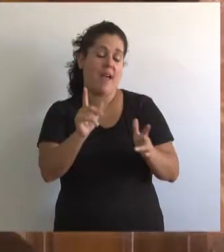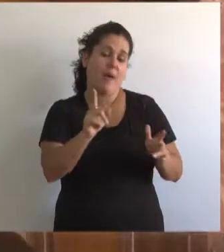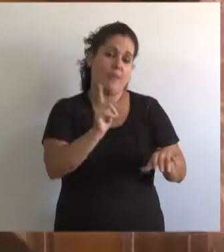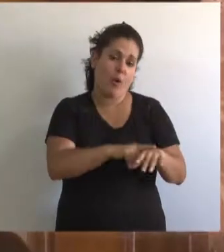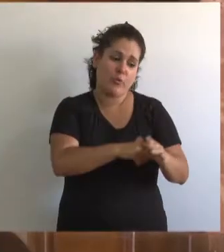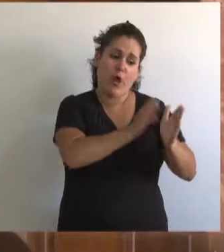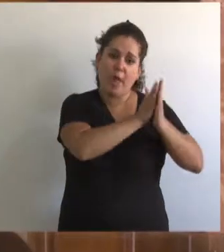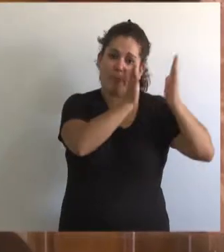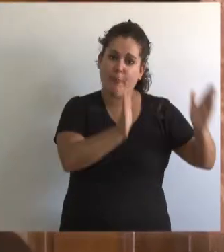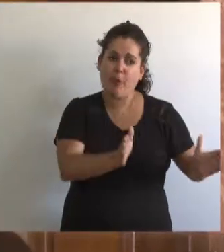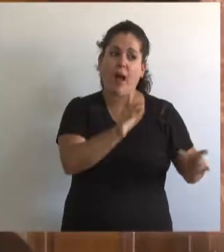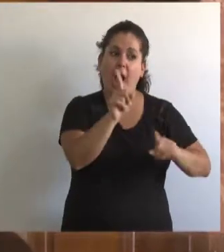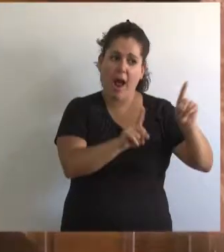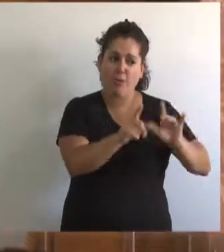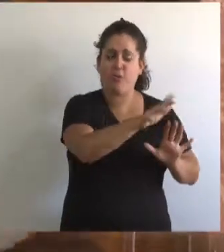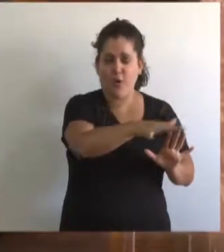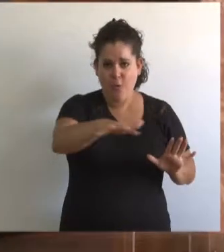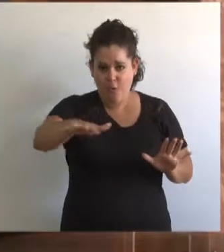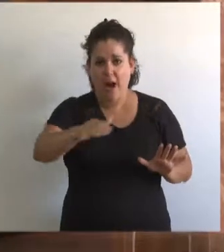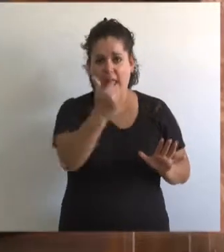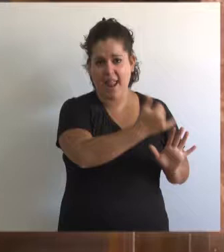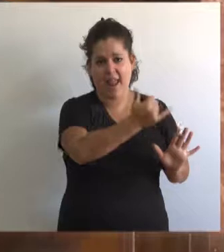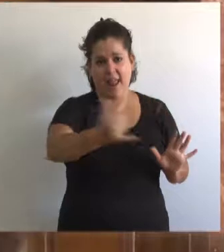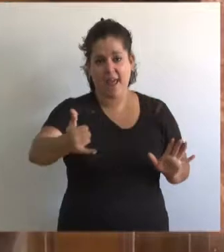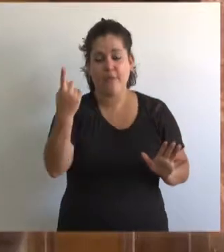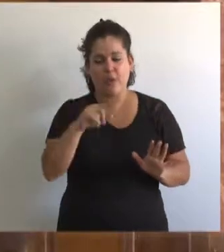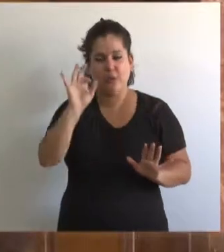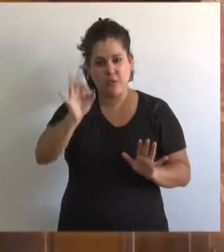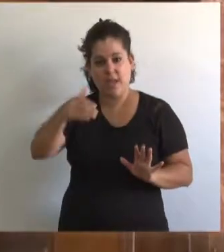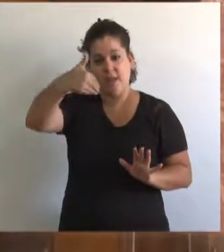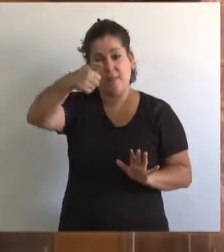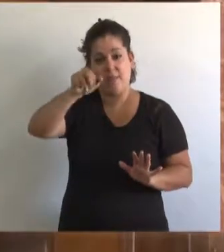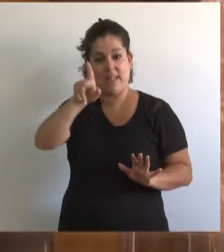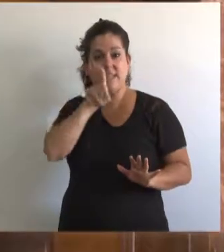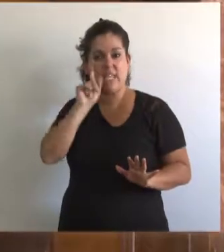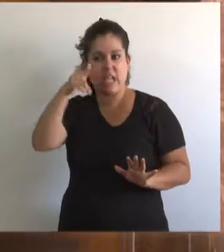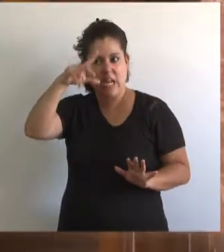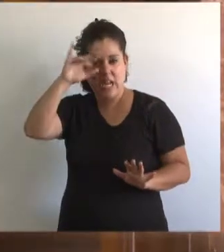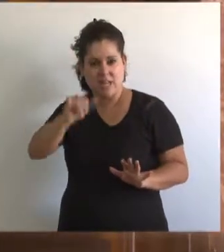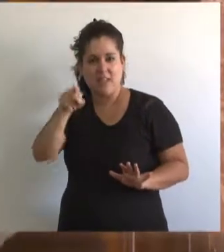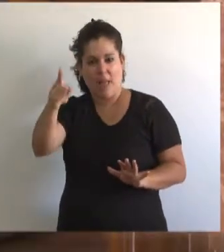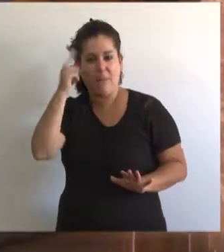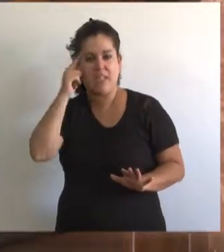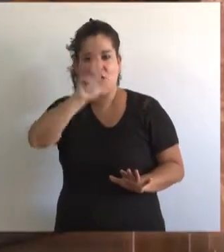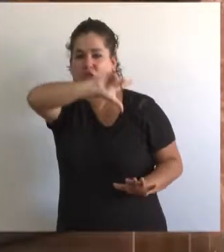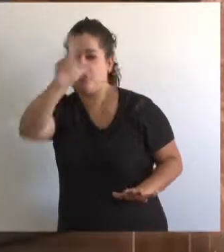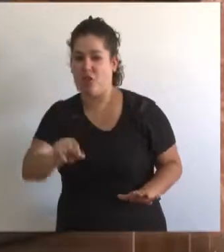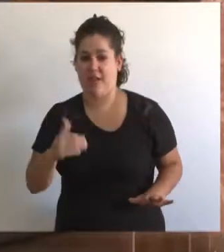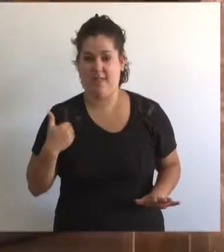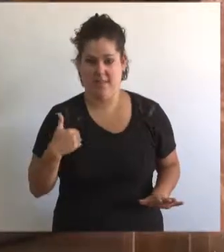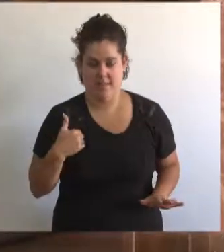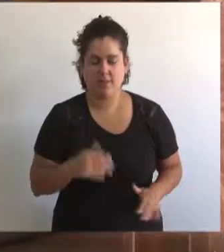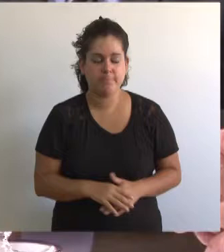En algunas épocas se ha aplicado, quizás en algunos distritos, pero entiendo que el diputado Martínez está pensando en la Argentina en su